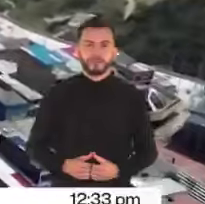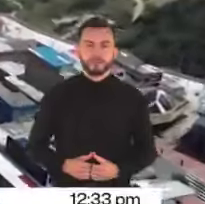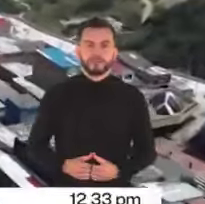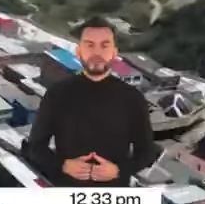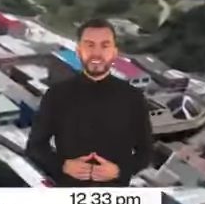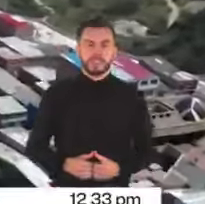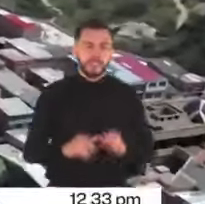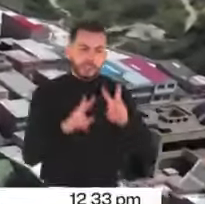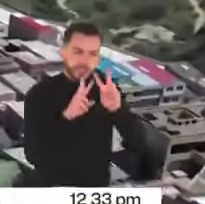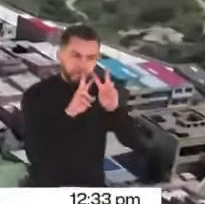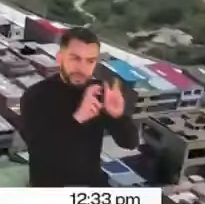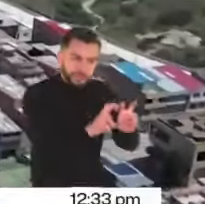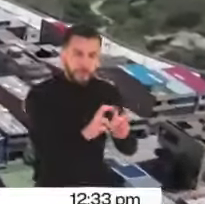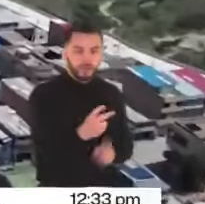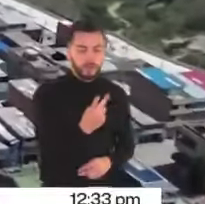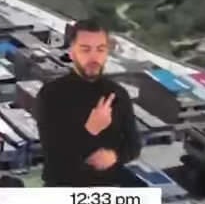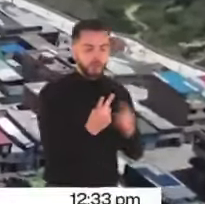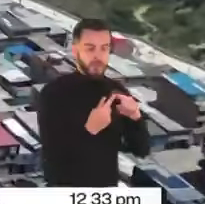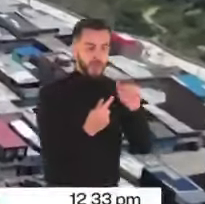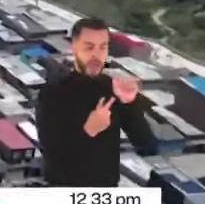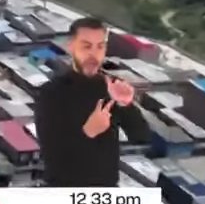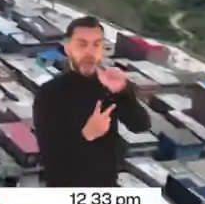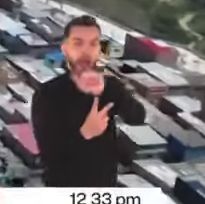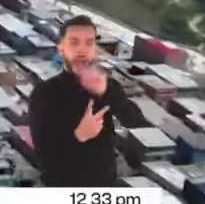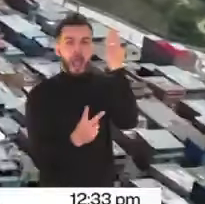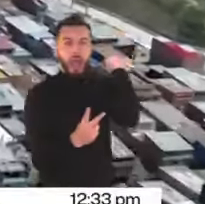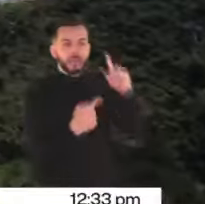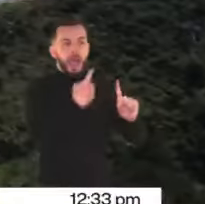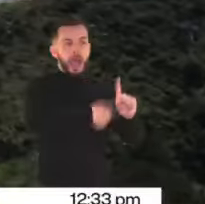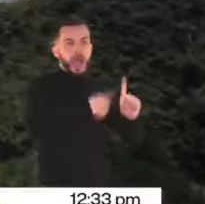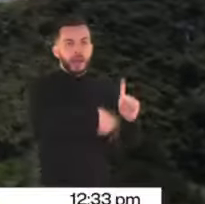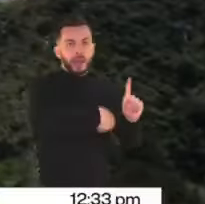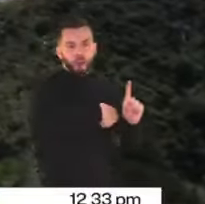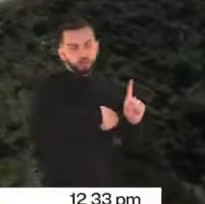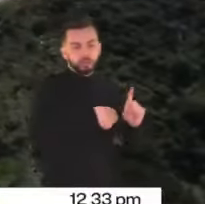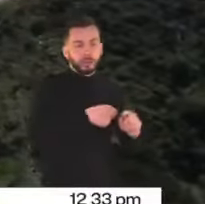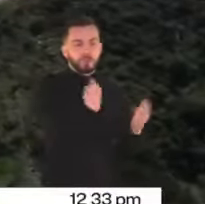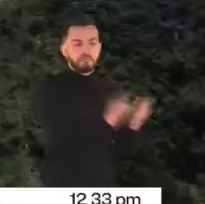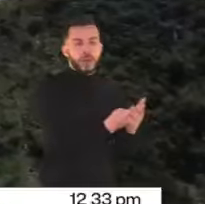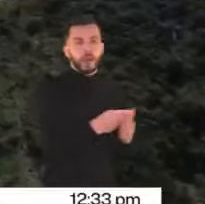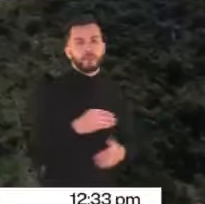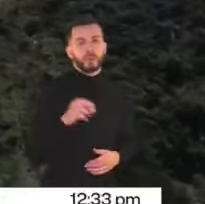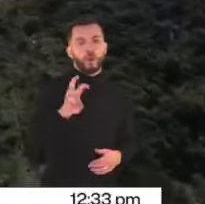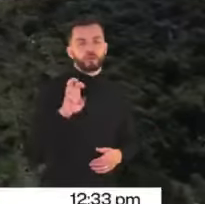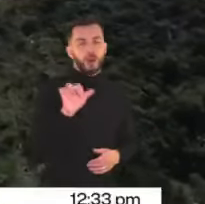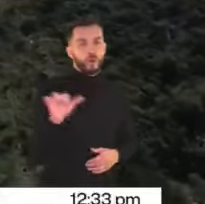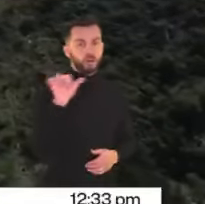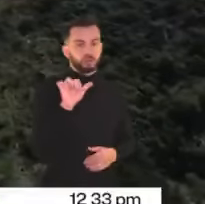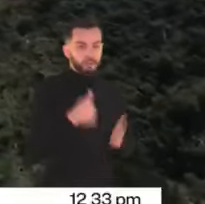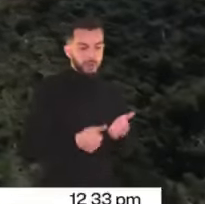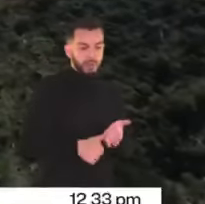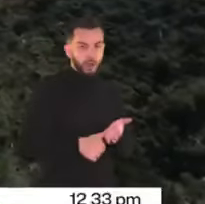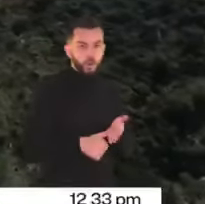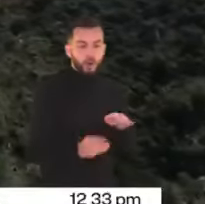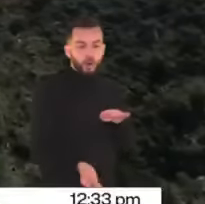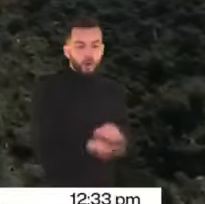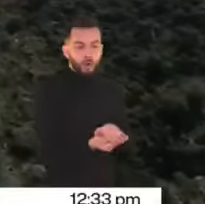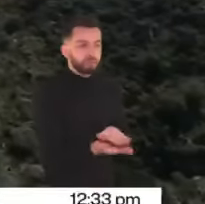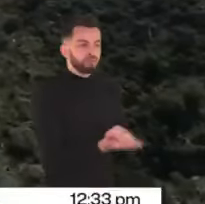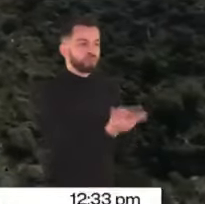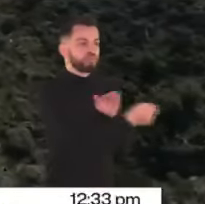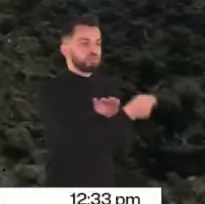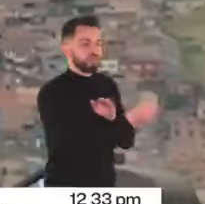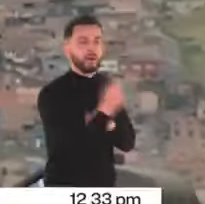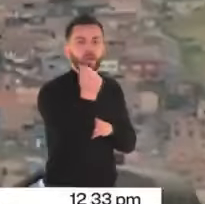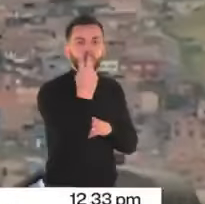Dice la investigación que dos mujeres desde el 8 de agosto arrendaron el predio, aportaron las fotocopias de las cédulas y como depósito entregaron 200